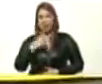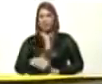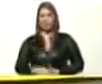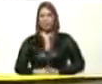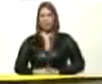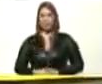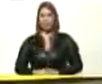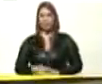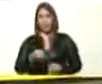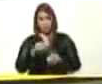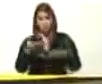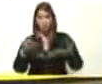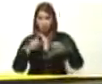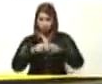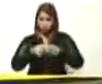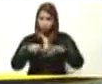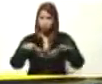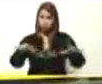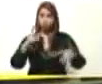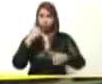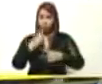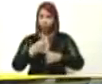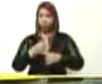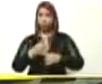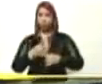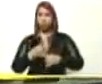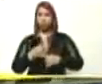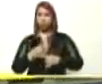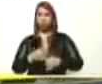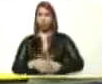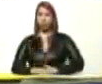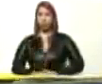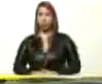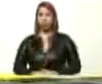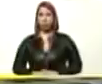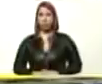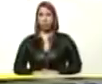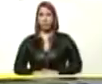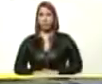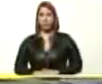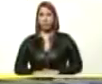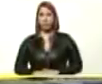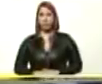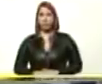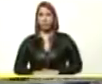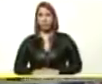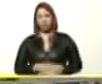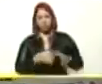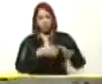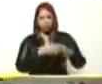que ustedes se desplieguen, en sus circuitos, electorales,